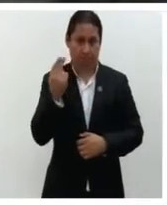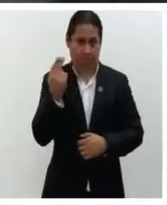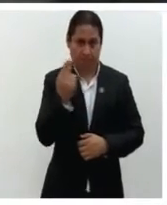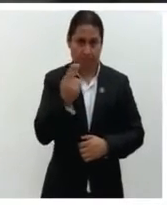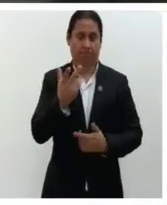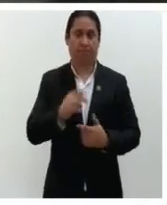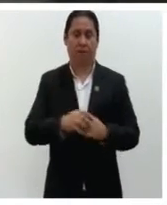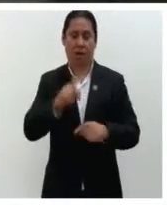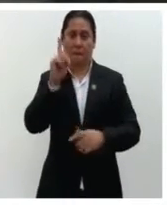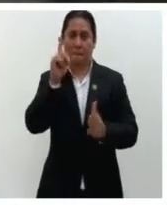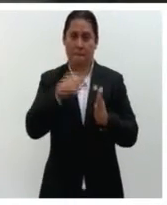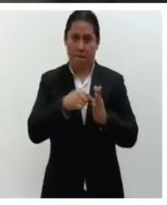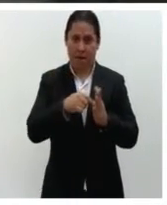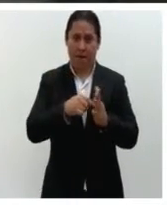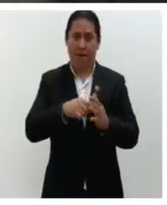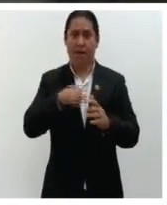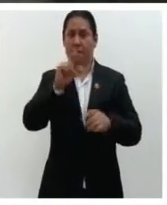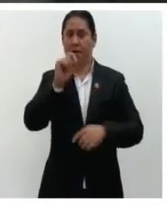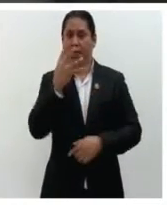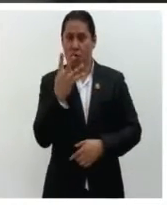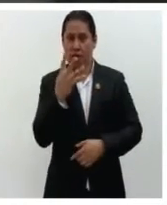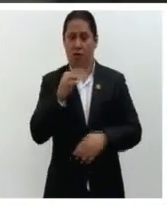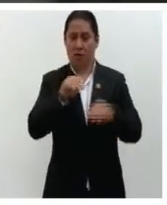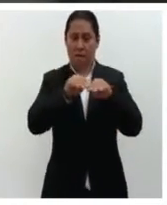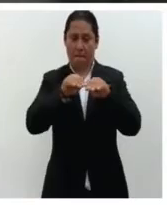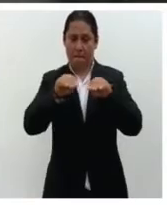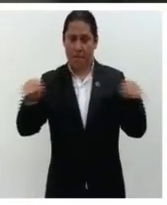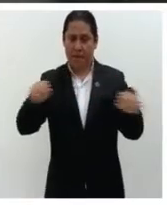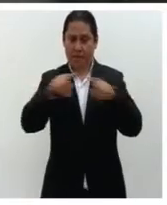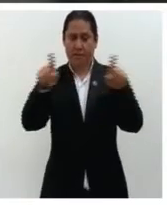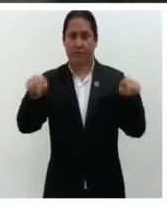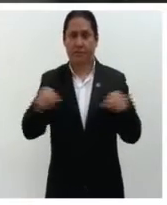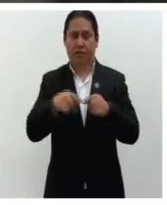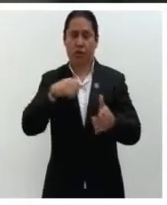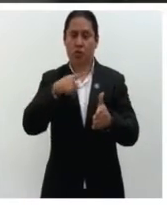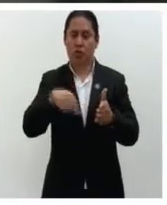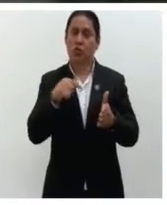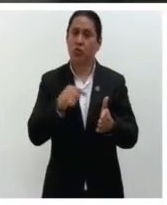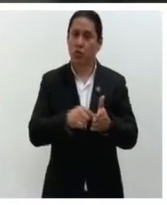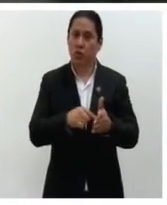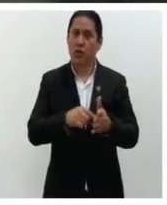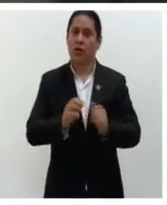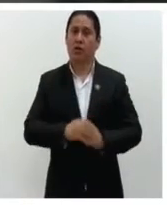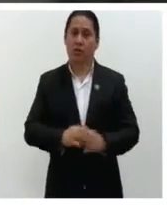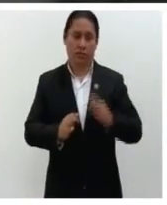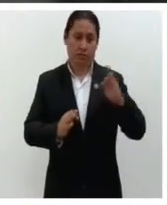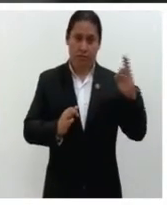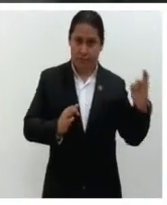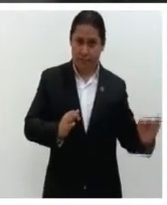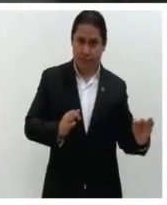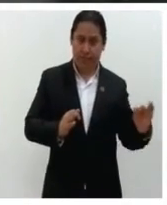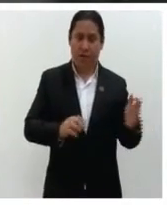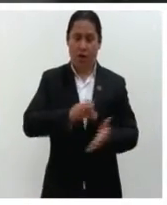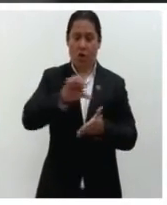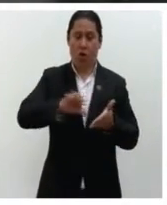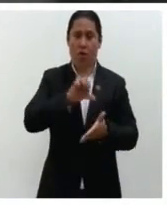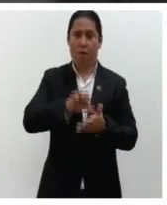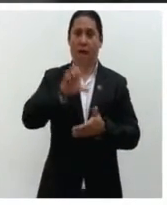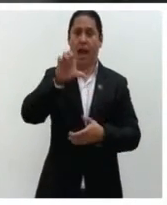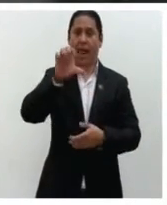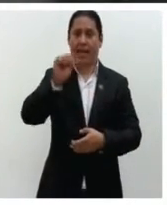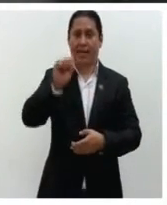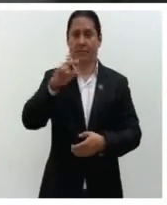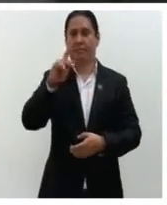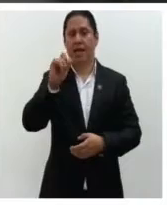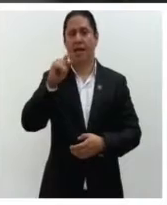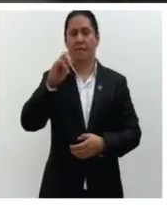de 1.024 metros cuadrados del predio innominado que se encuentra ubicado a un costado de la colonia Las Palmas.